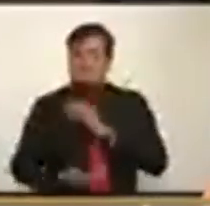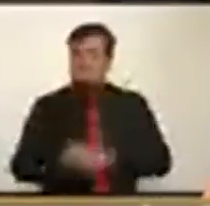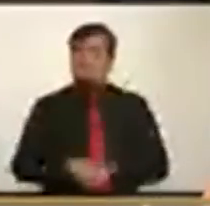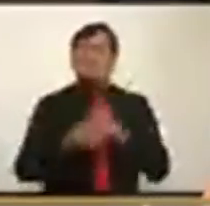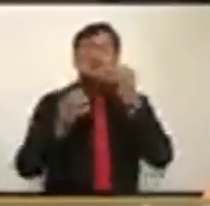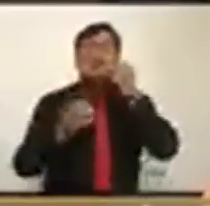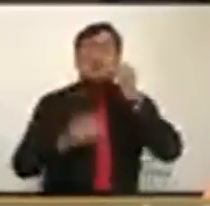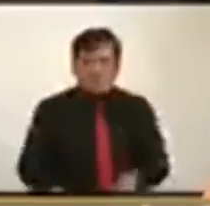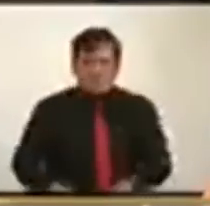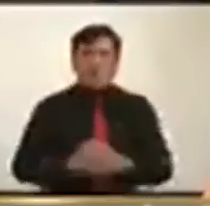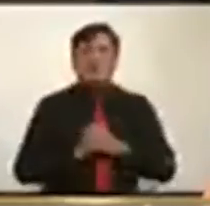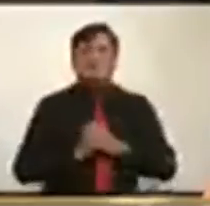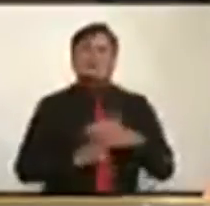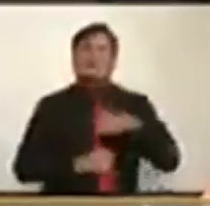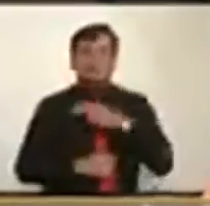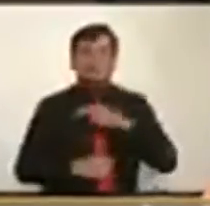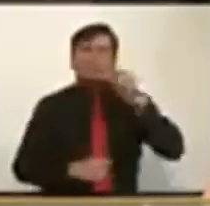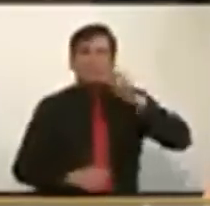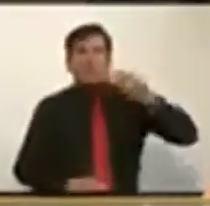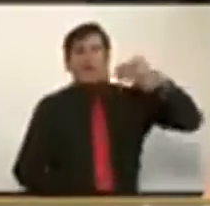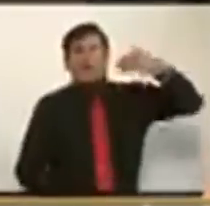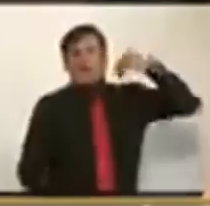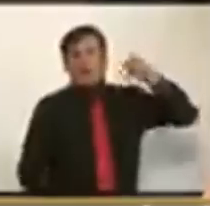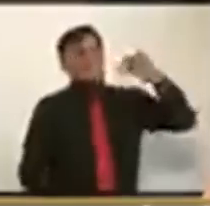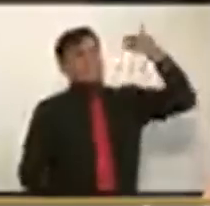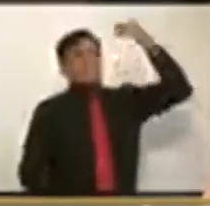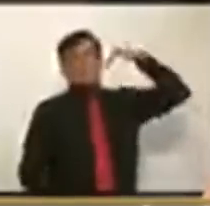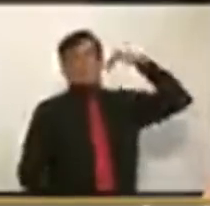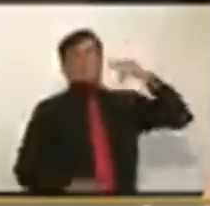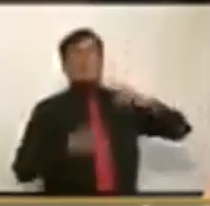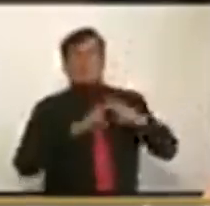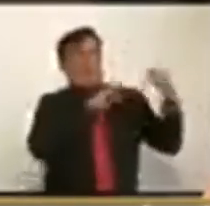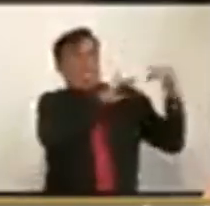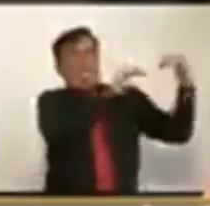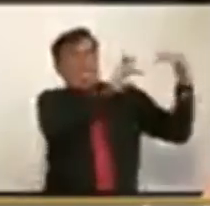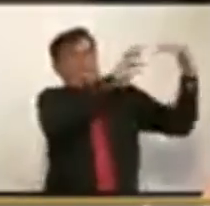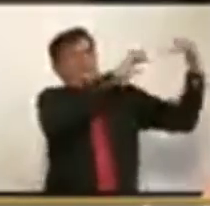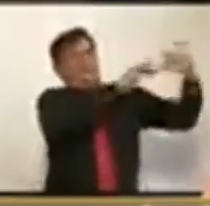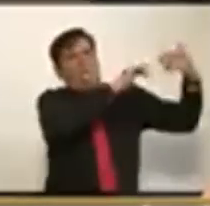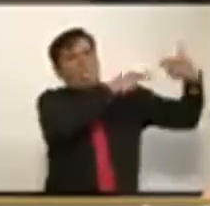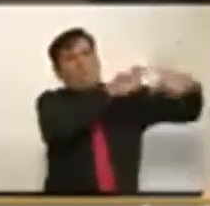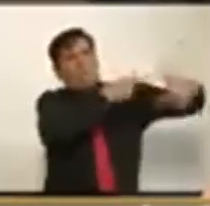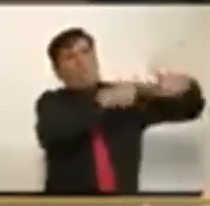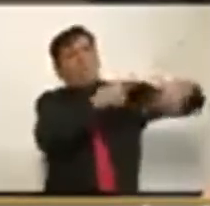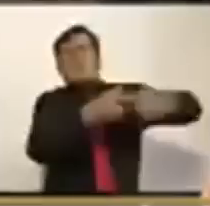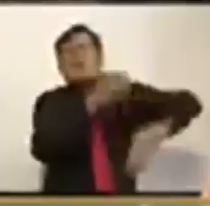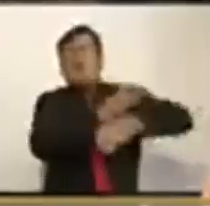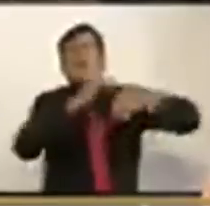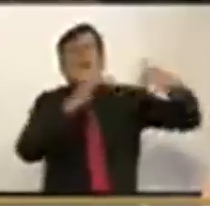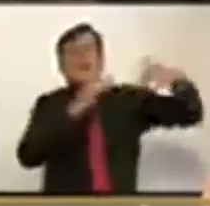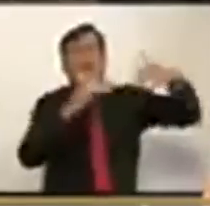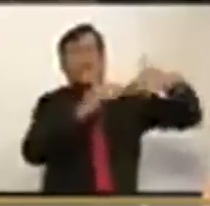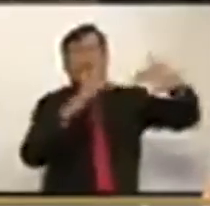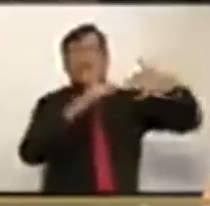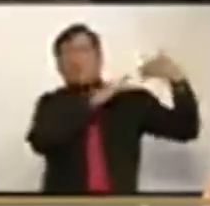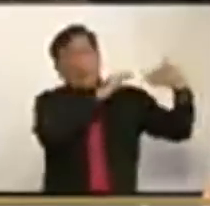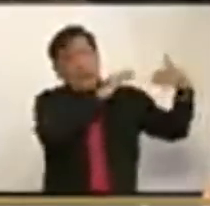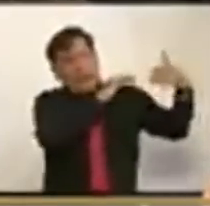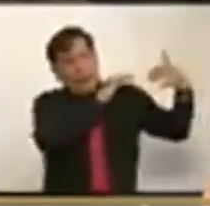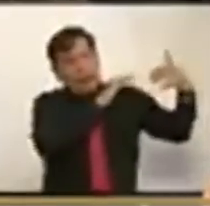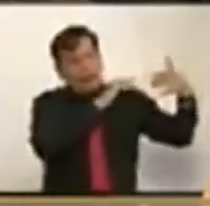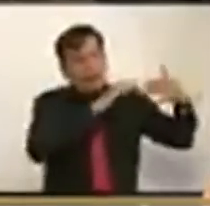nuestros abuelos y de nuestros bisabuelos, a la guerra. A mantener la guerra perpetua en Colombia.